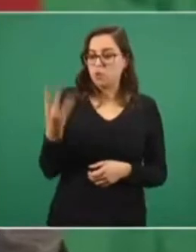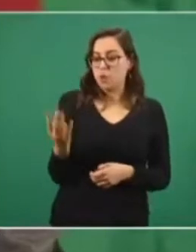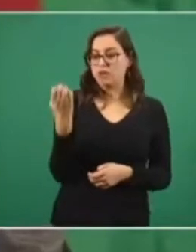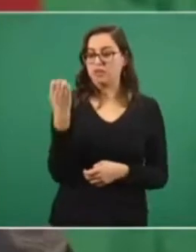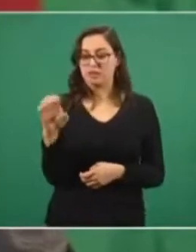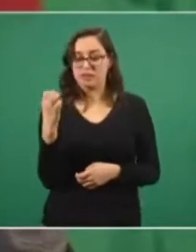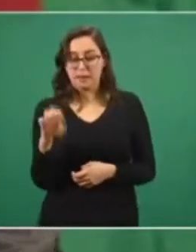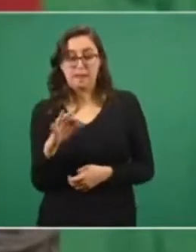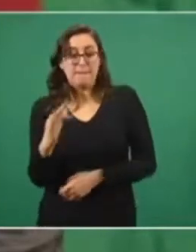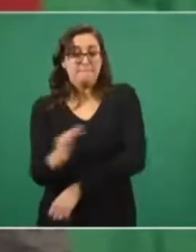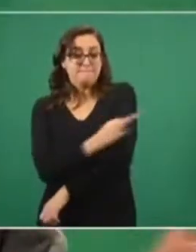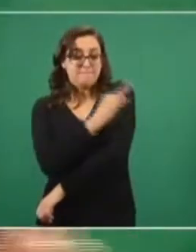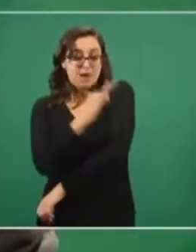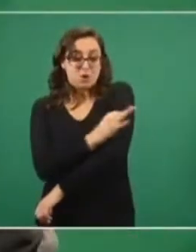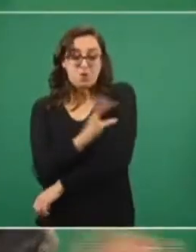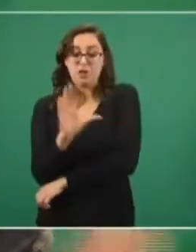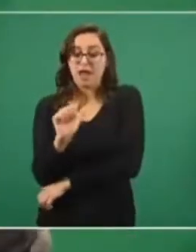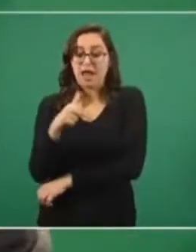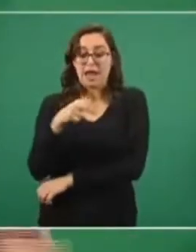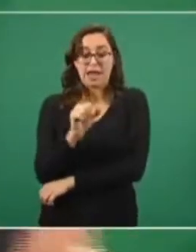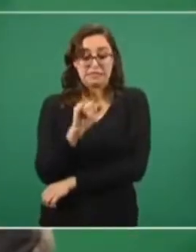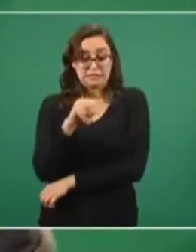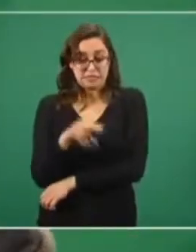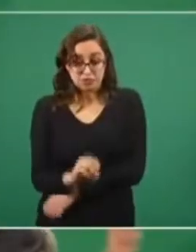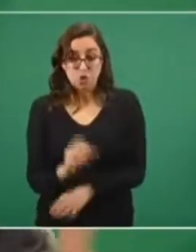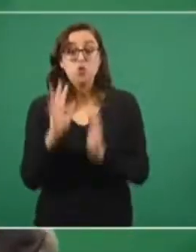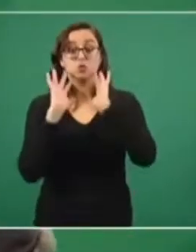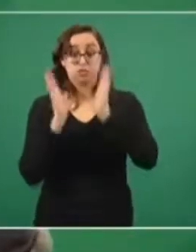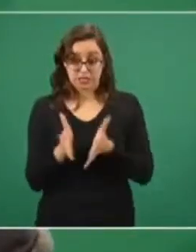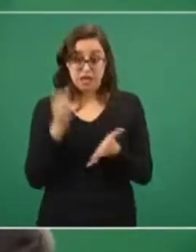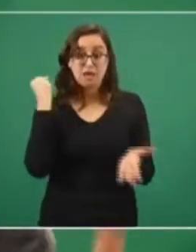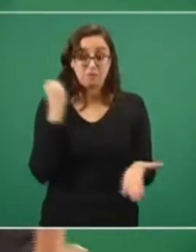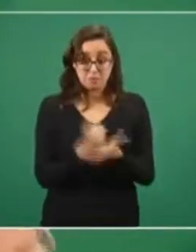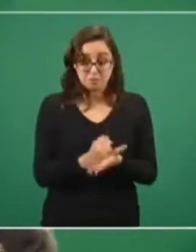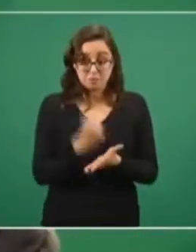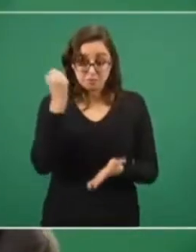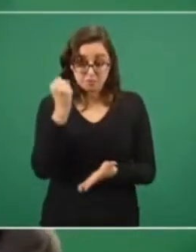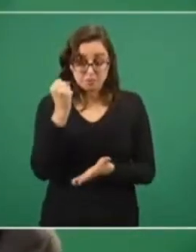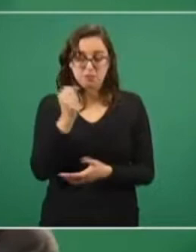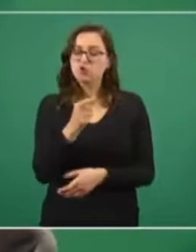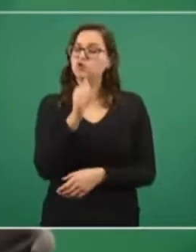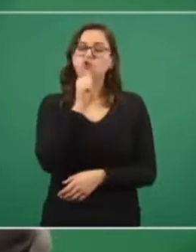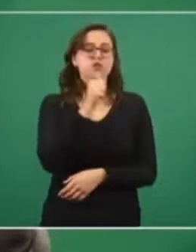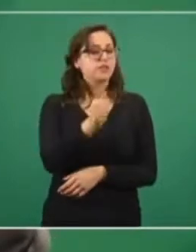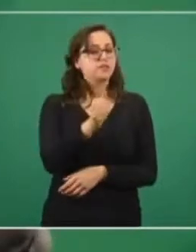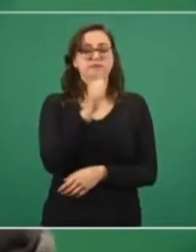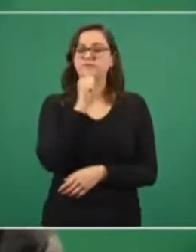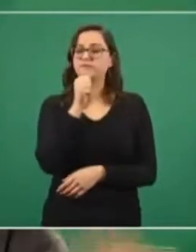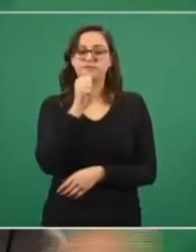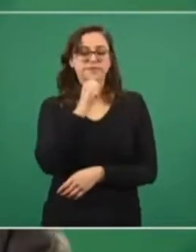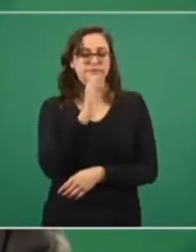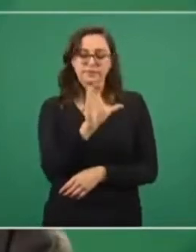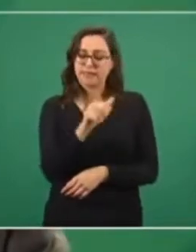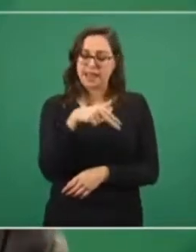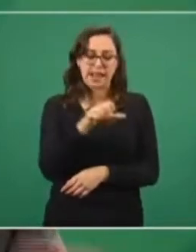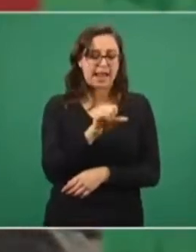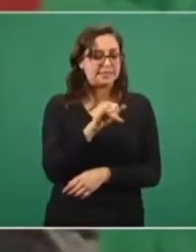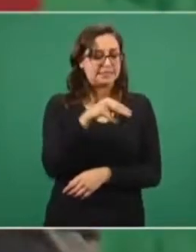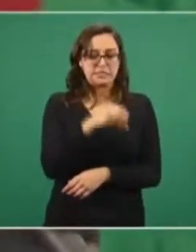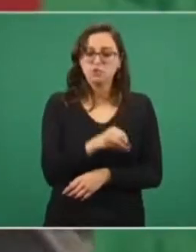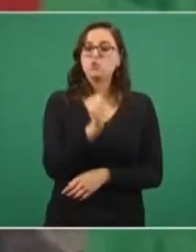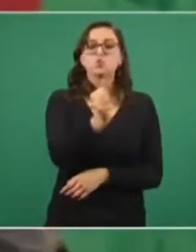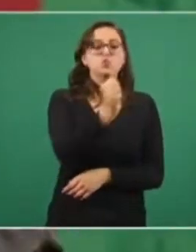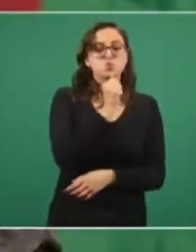la vacuna de CanSino no se le ha concedido autorización de uso en México. CanSino todavía